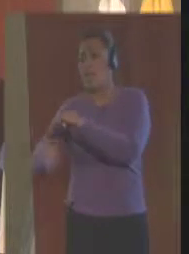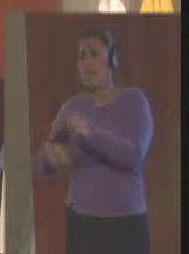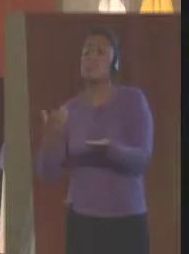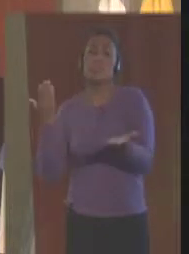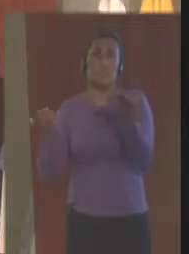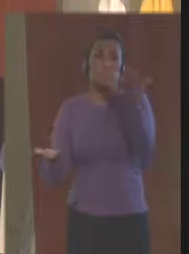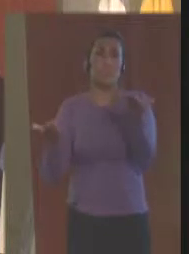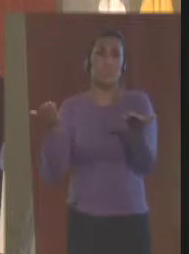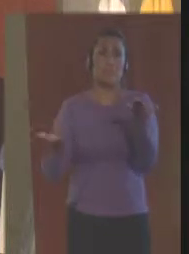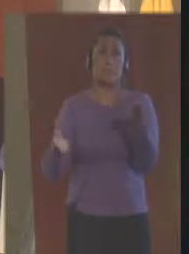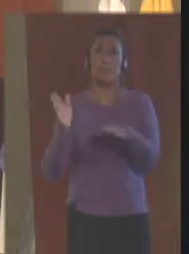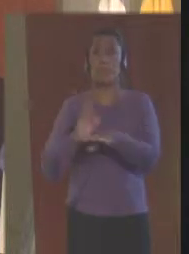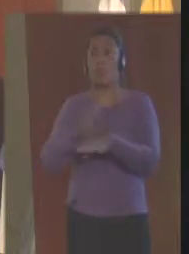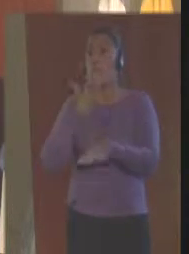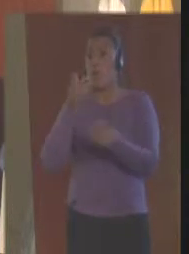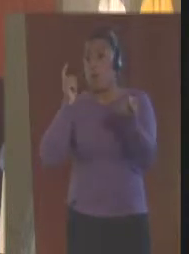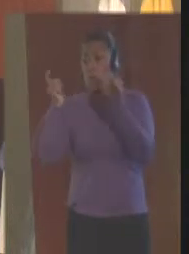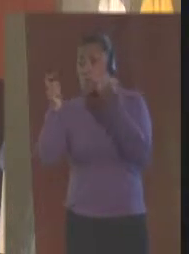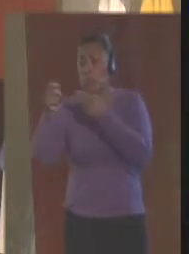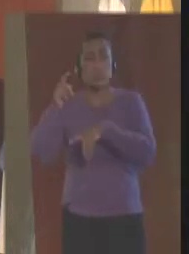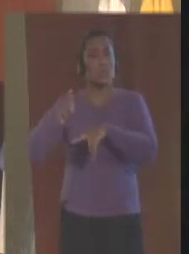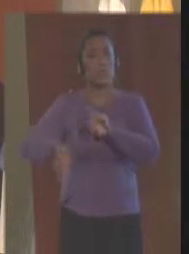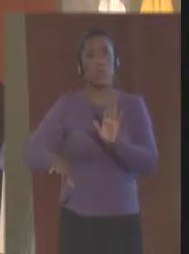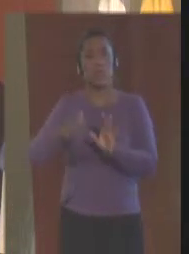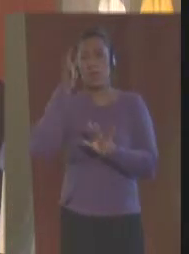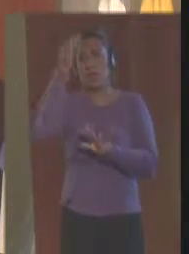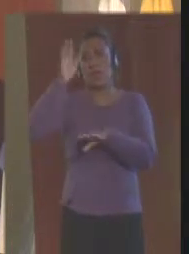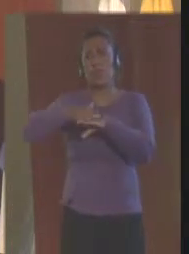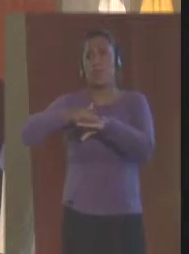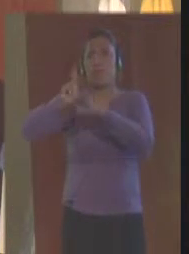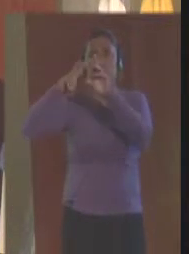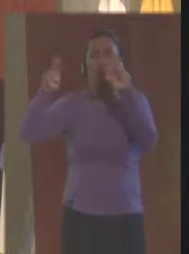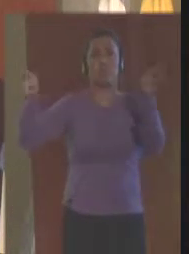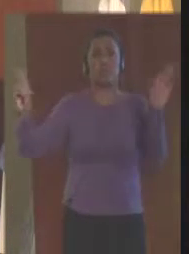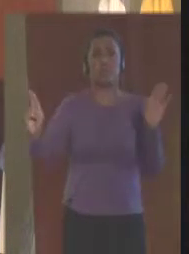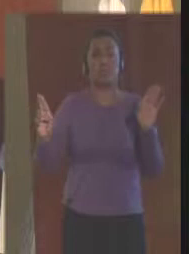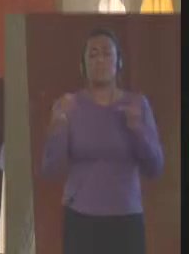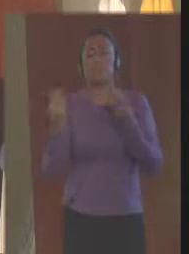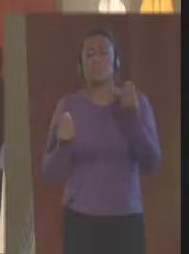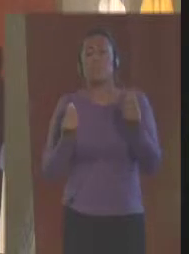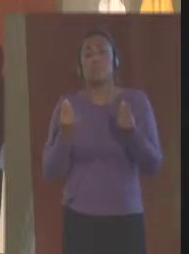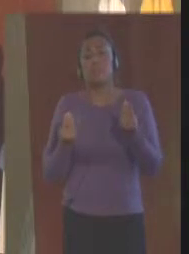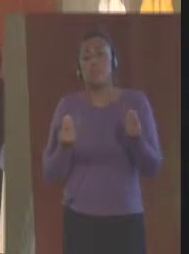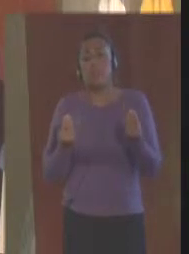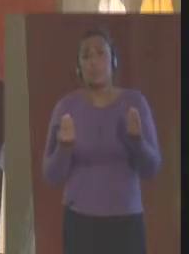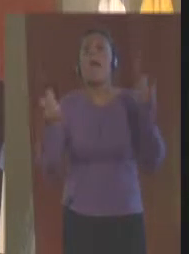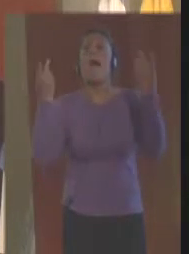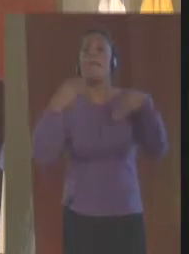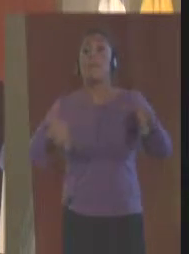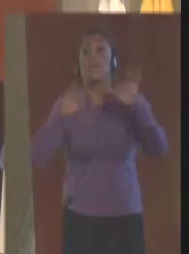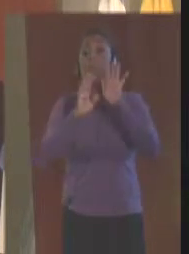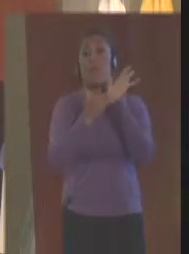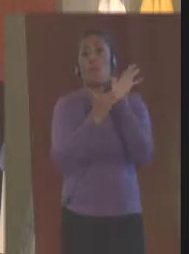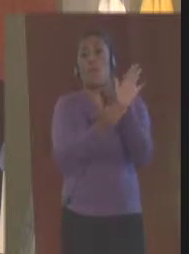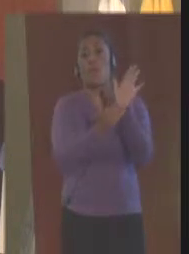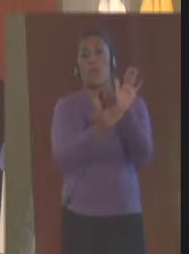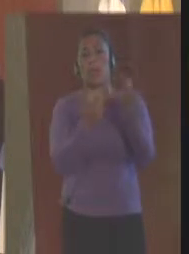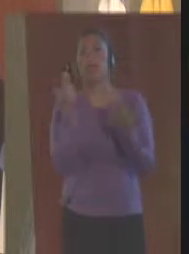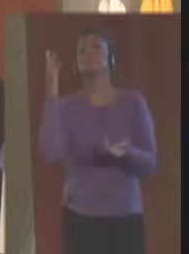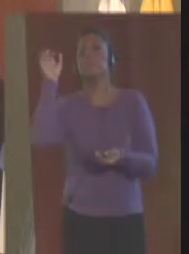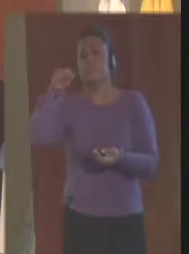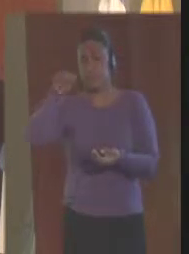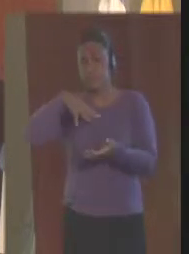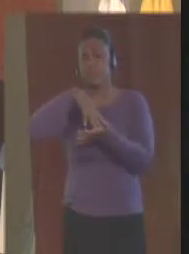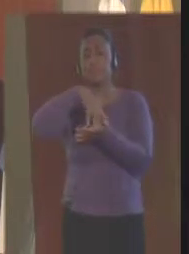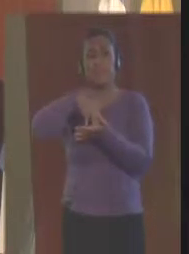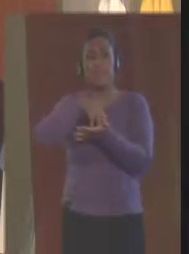son fenómenos que no son controlables o parcialmente controlables. Pero también hemos considerado en este modelo de gestión el tema de la vulnerabilidad,